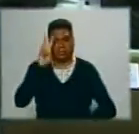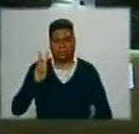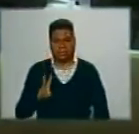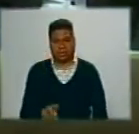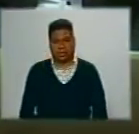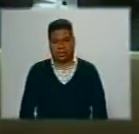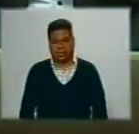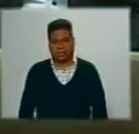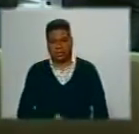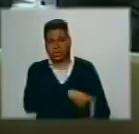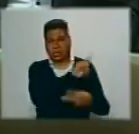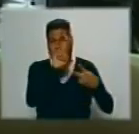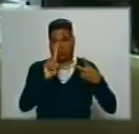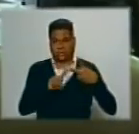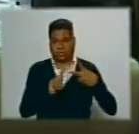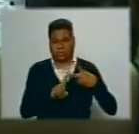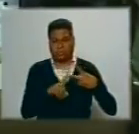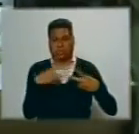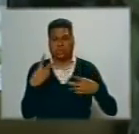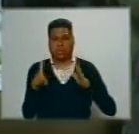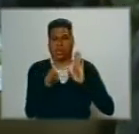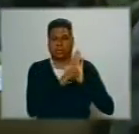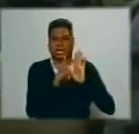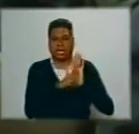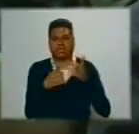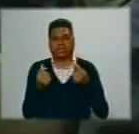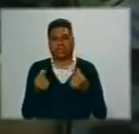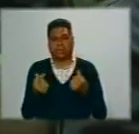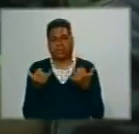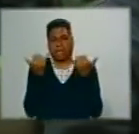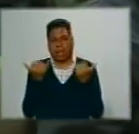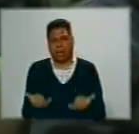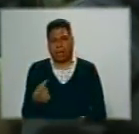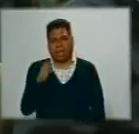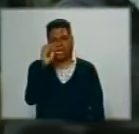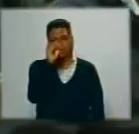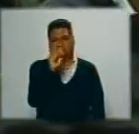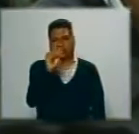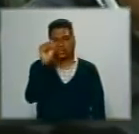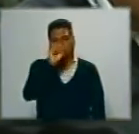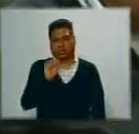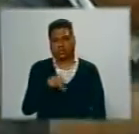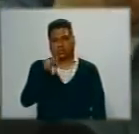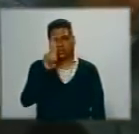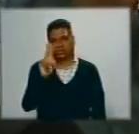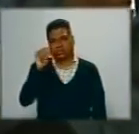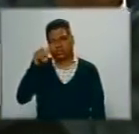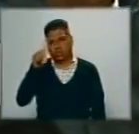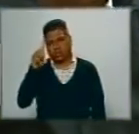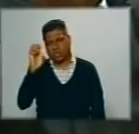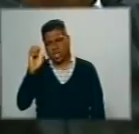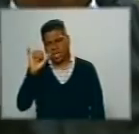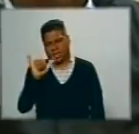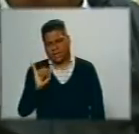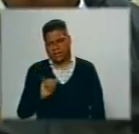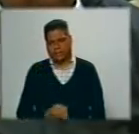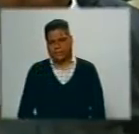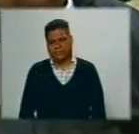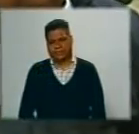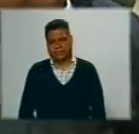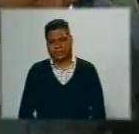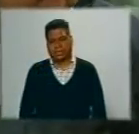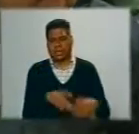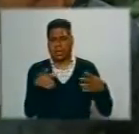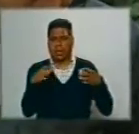Superintendencia Nacional para la Defensa de los Derechos Socioeconómicos, la actual SUNDE, los Comités Locales de Abastecimiento